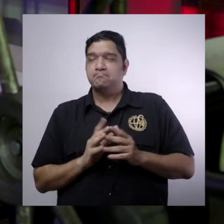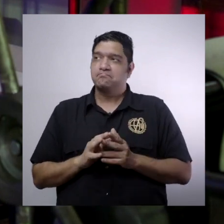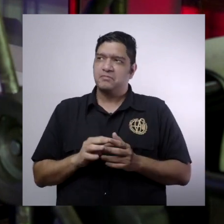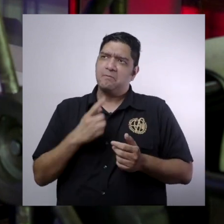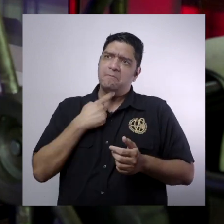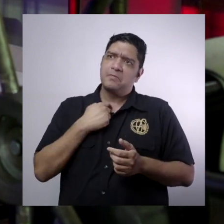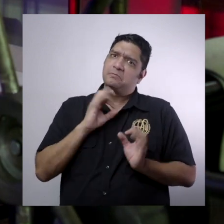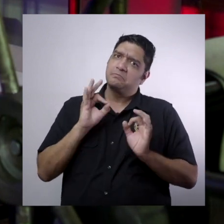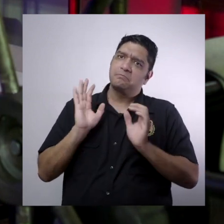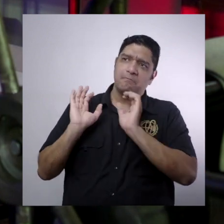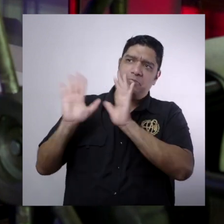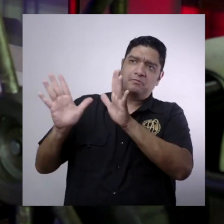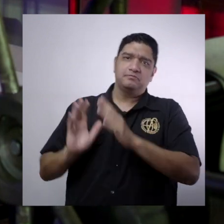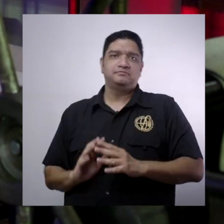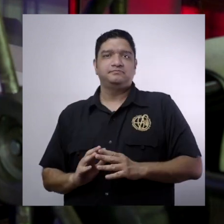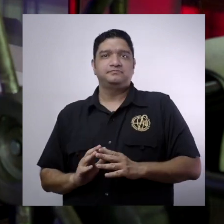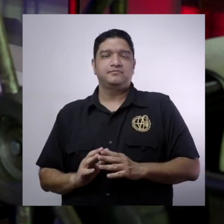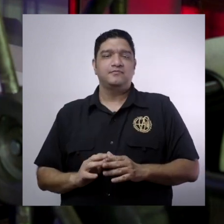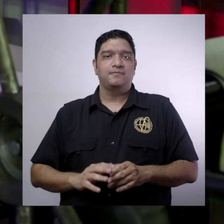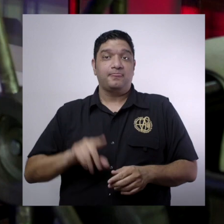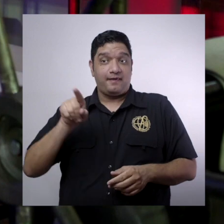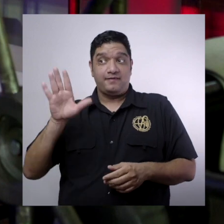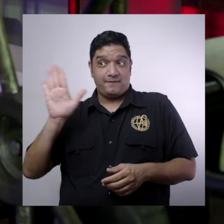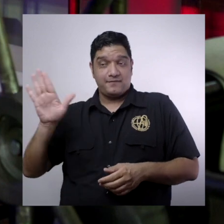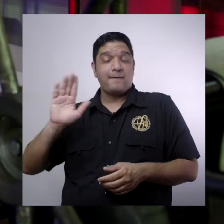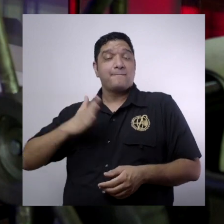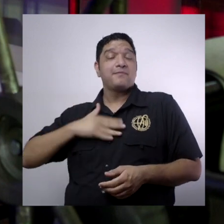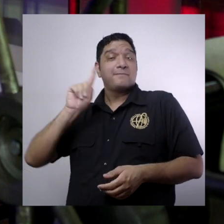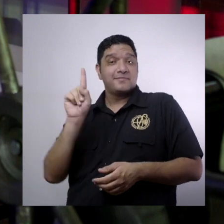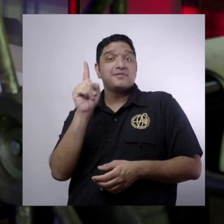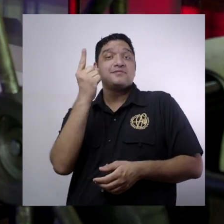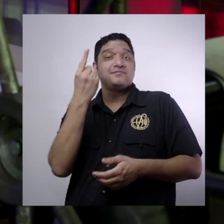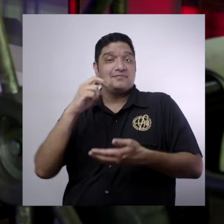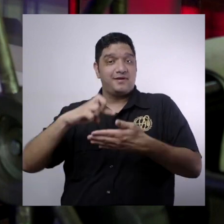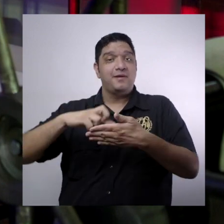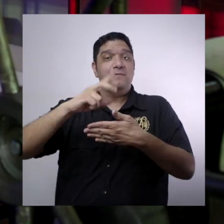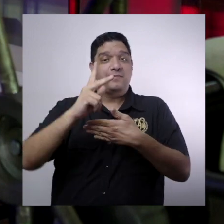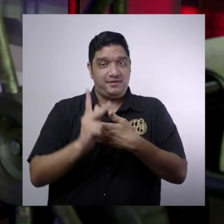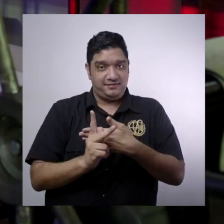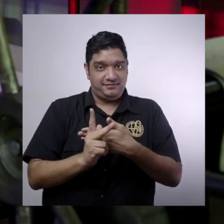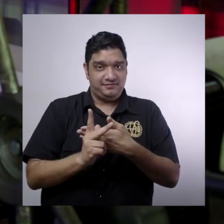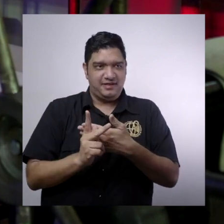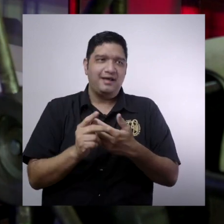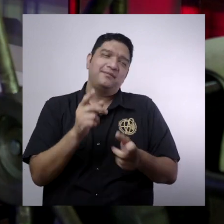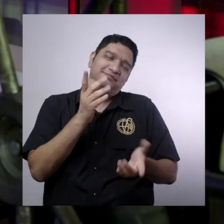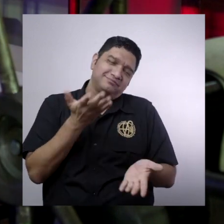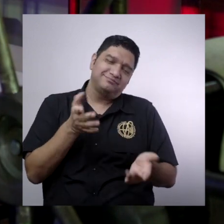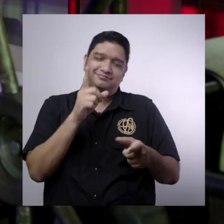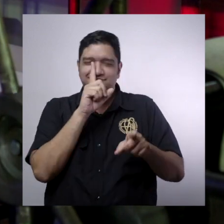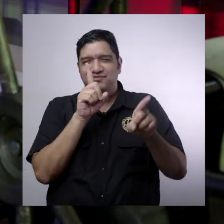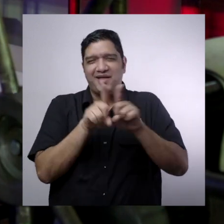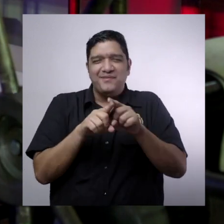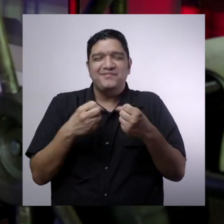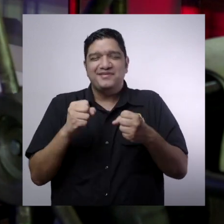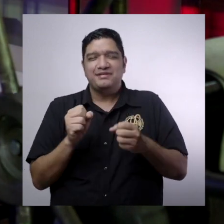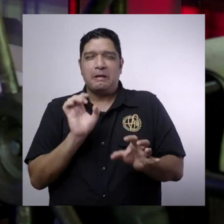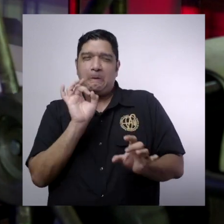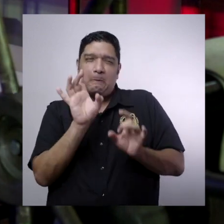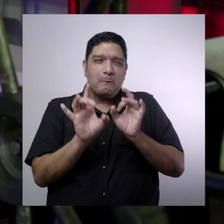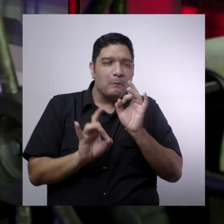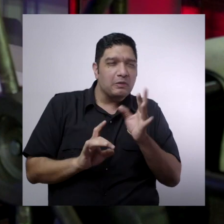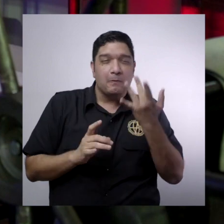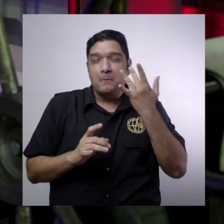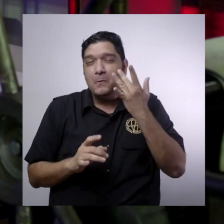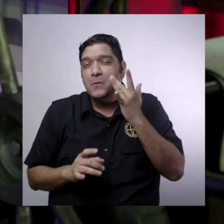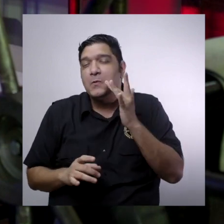Posteriormente a este primer proyecto, bueno, hice algunos experimentos a nivel